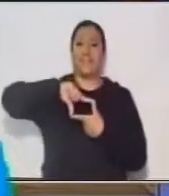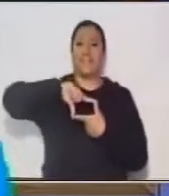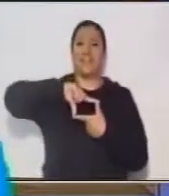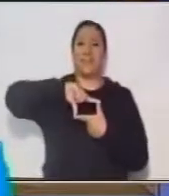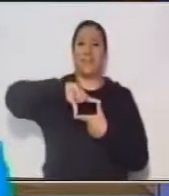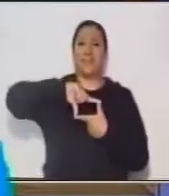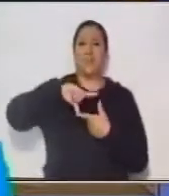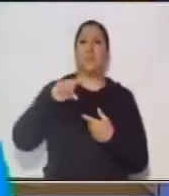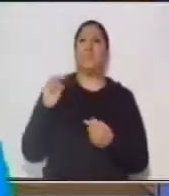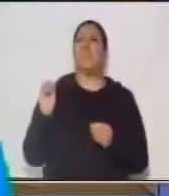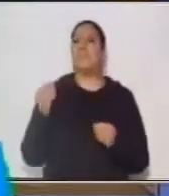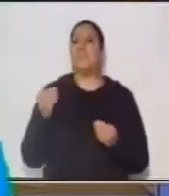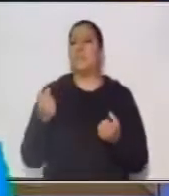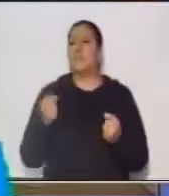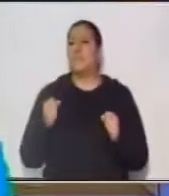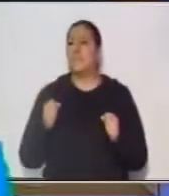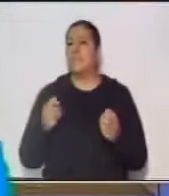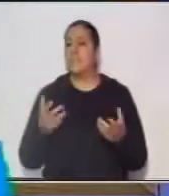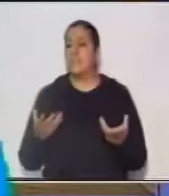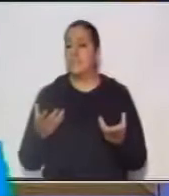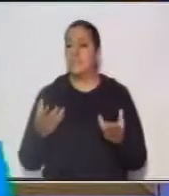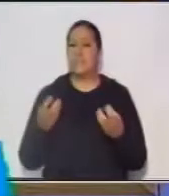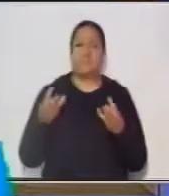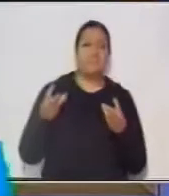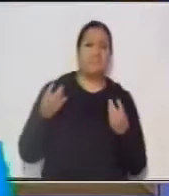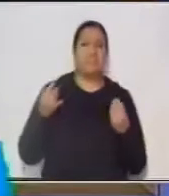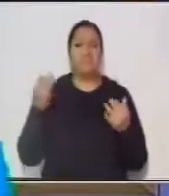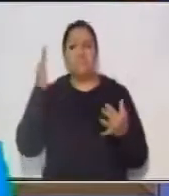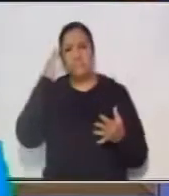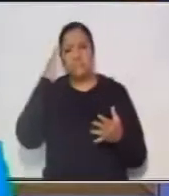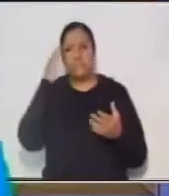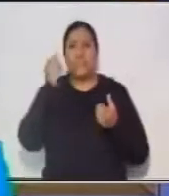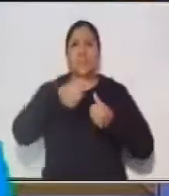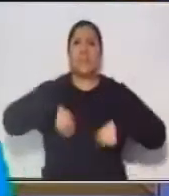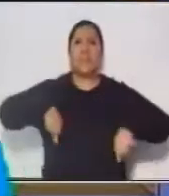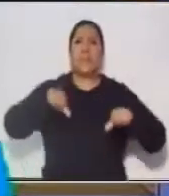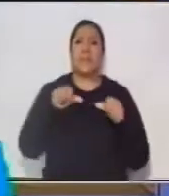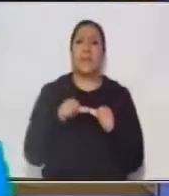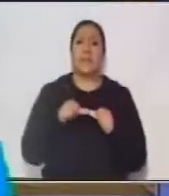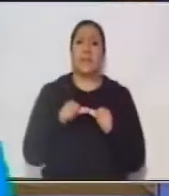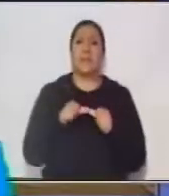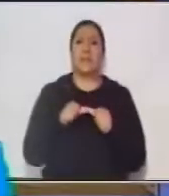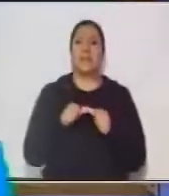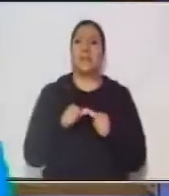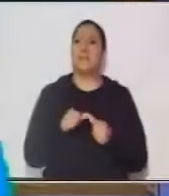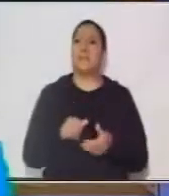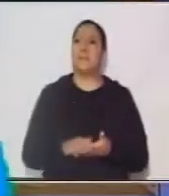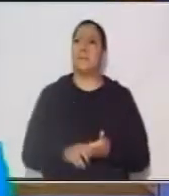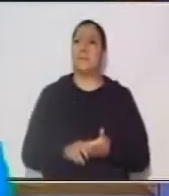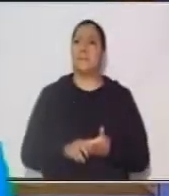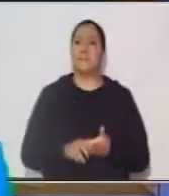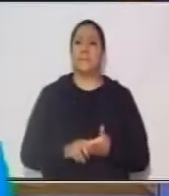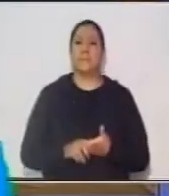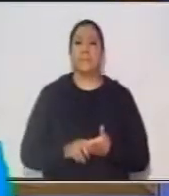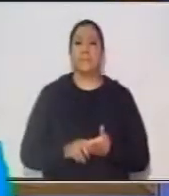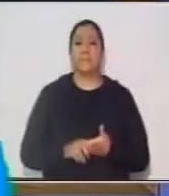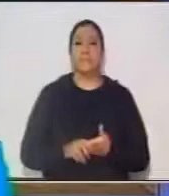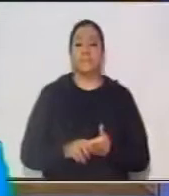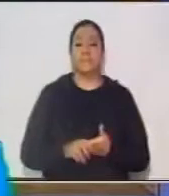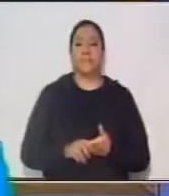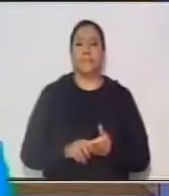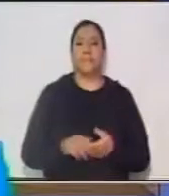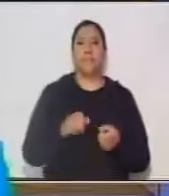hace para calcular el área de un rectángulo? Bueno,